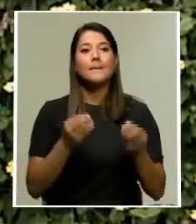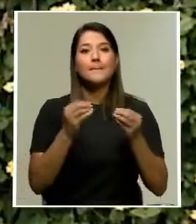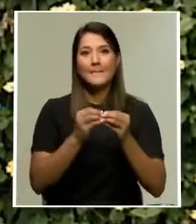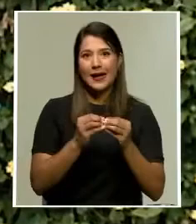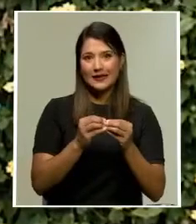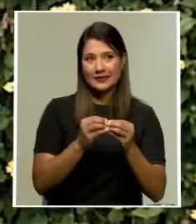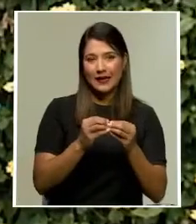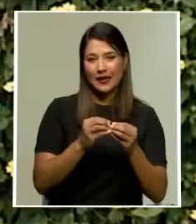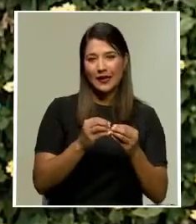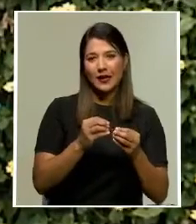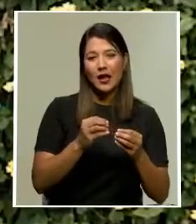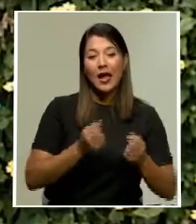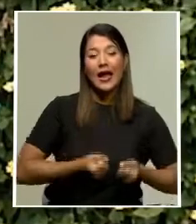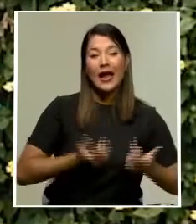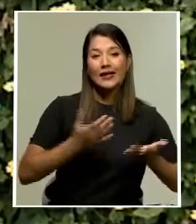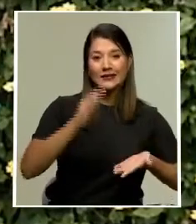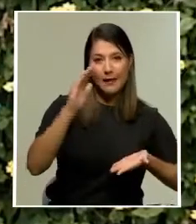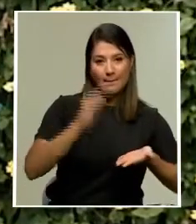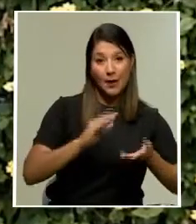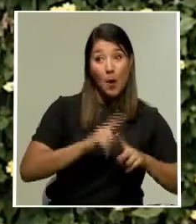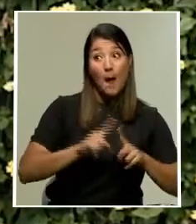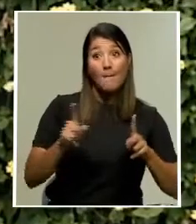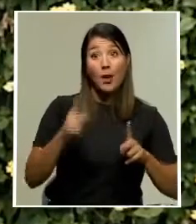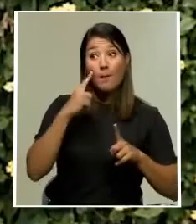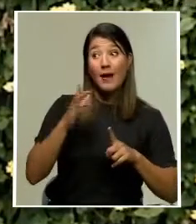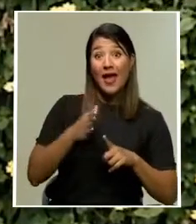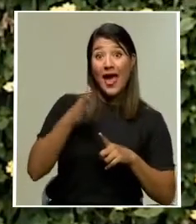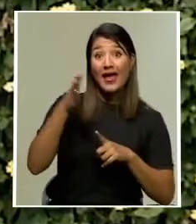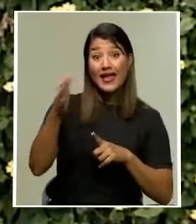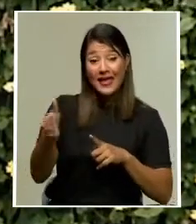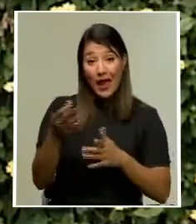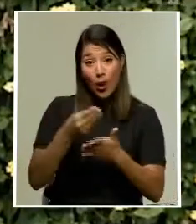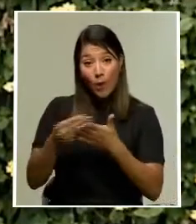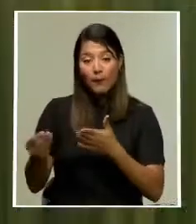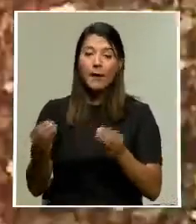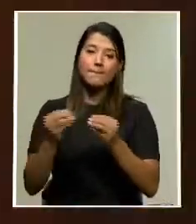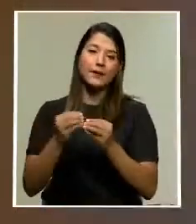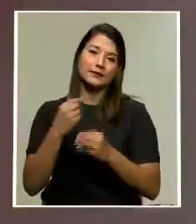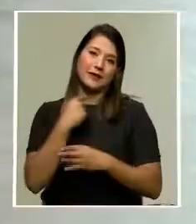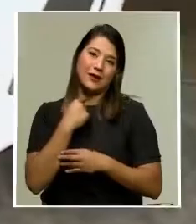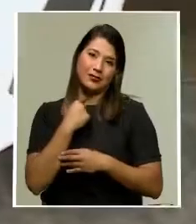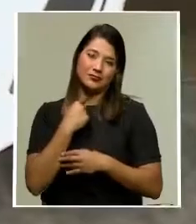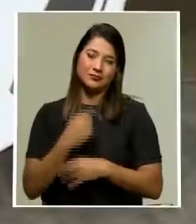costo inicial de una persona decidir voy a ir a comprar un vehículo eléctrico y que me cueste un poco más caro, pues es una barrera.